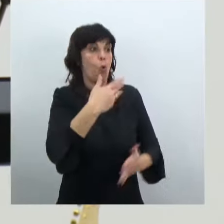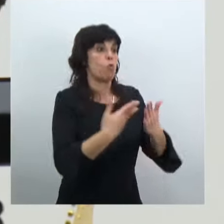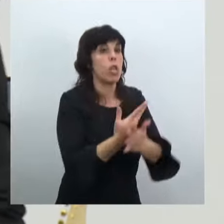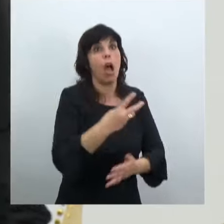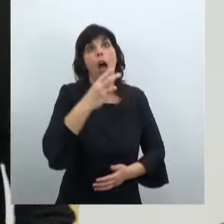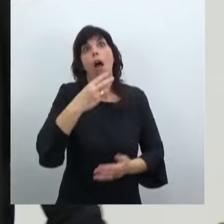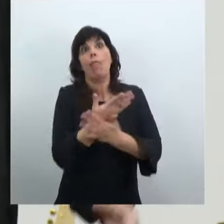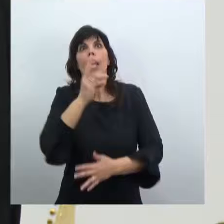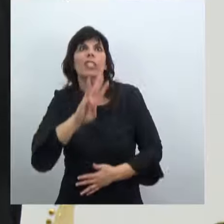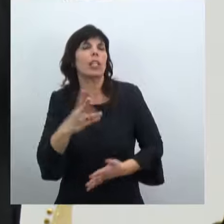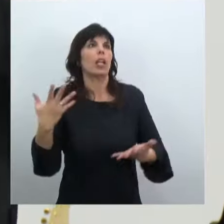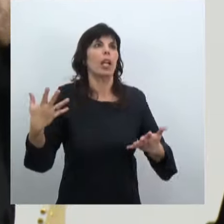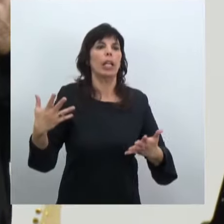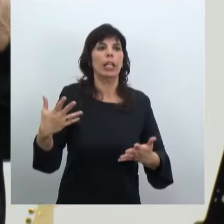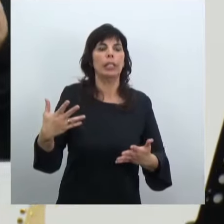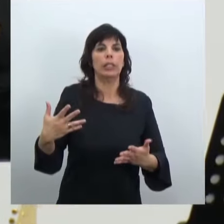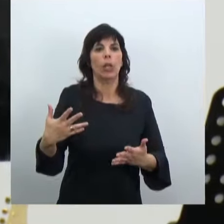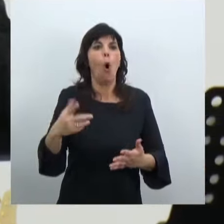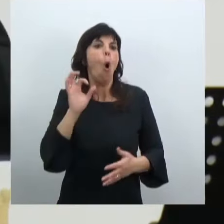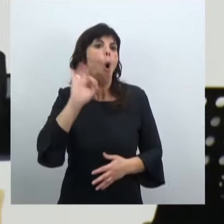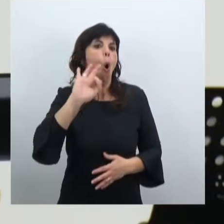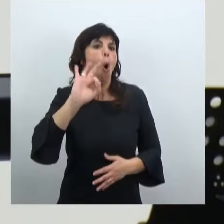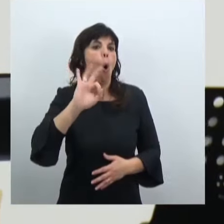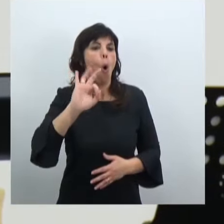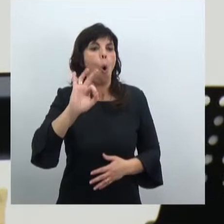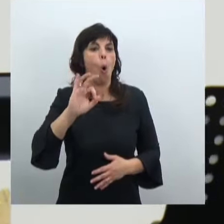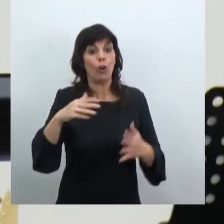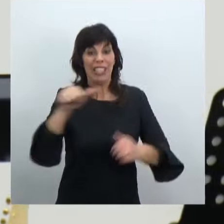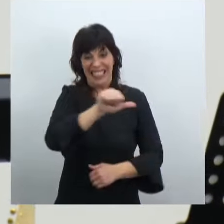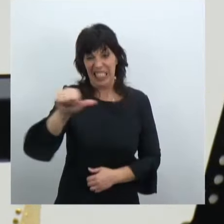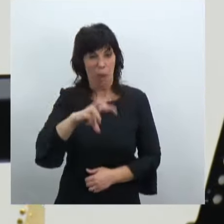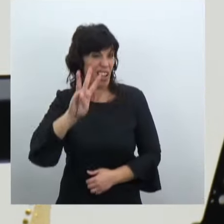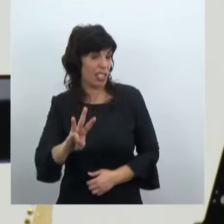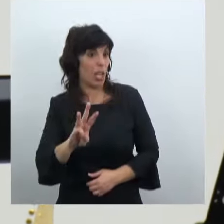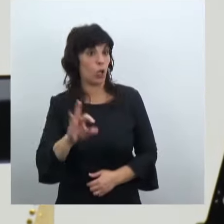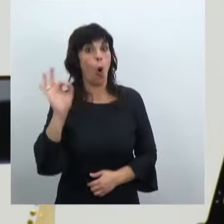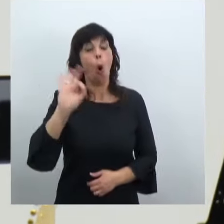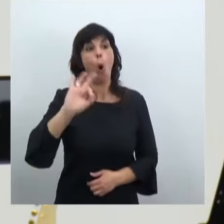algunos me acompañaron cuando ayunamos 40 días y 40 noches.